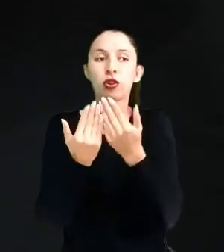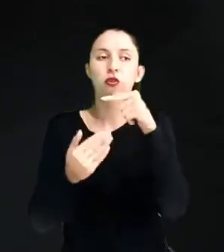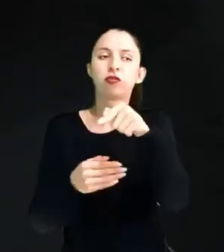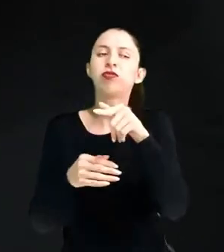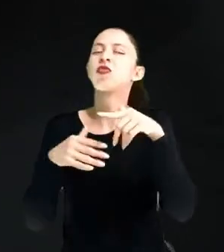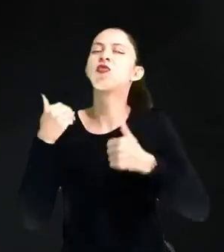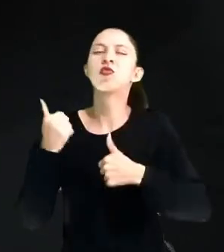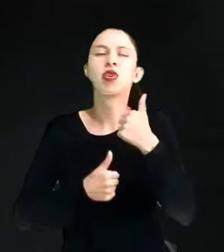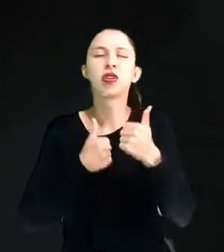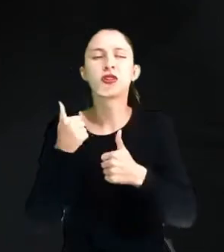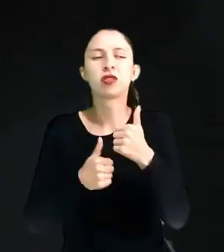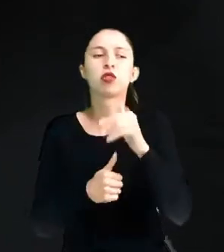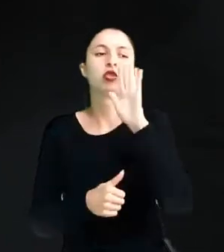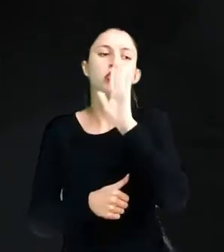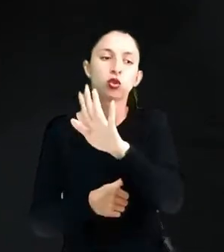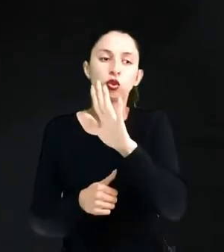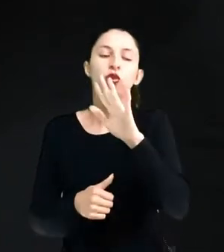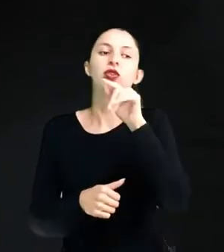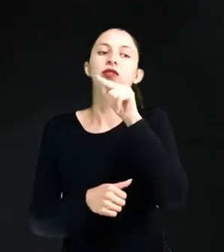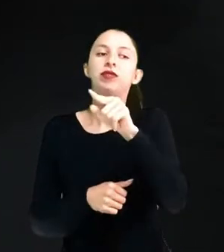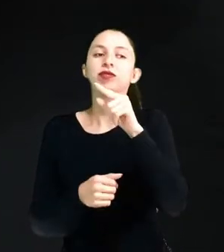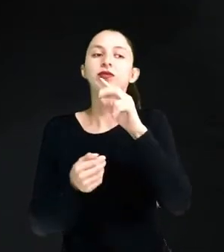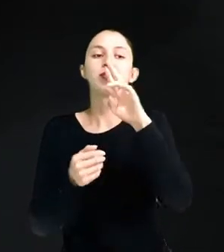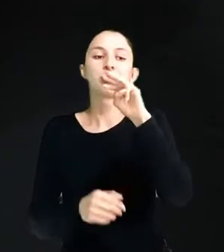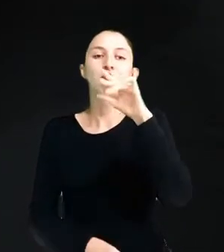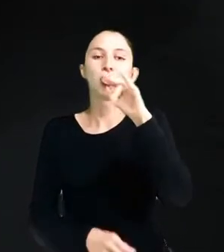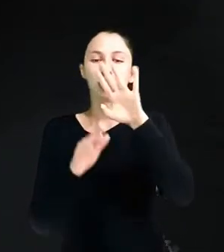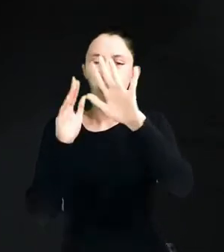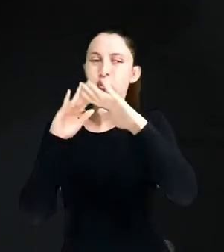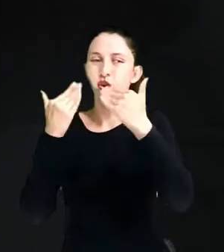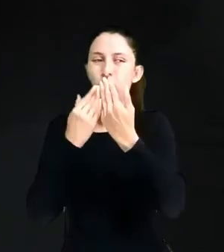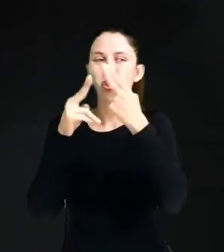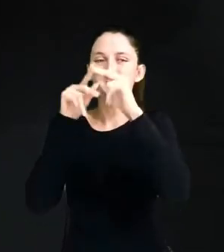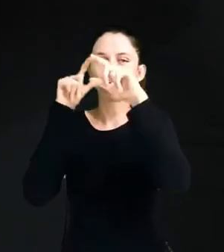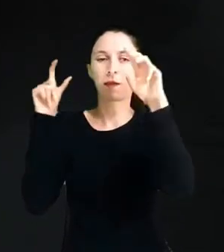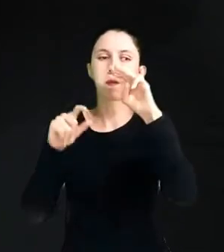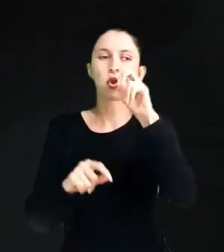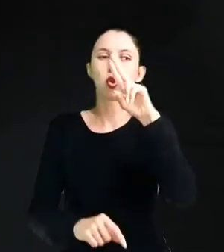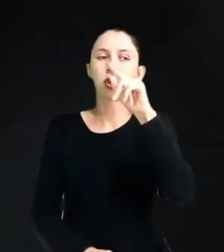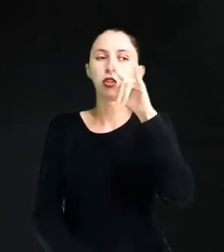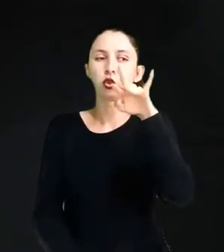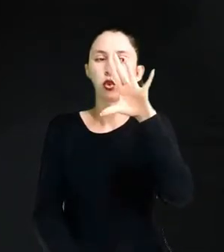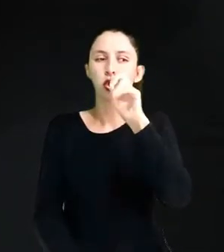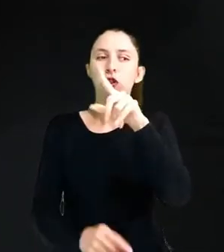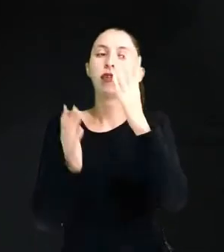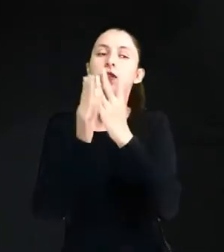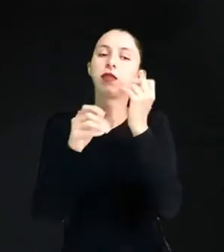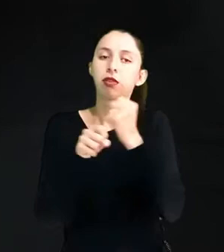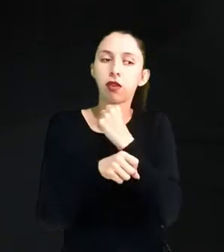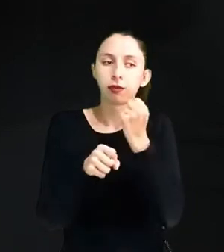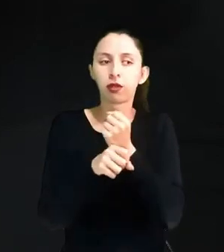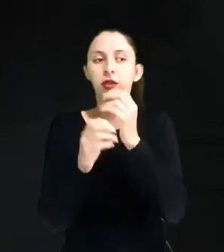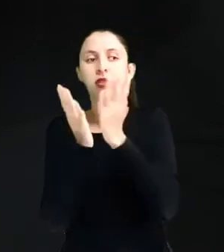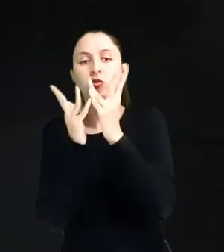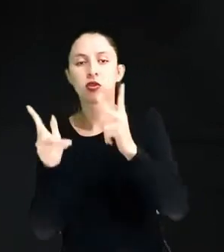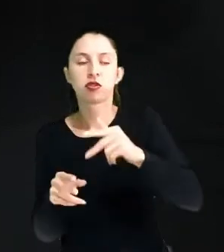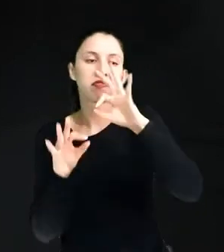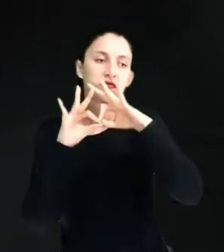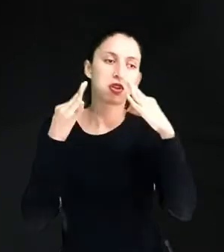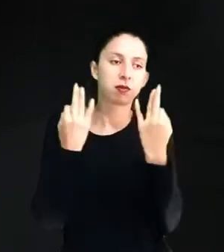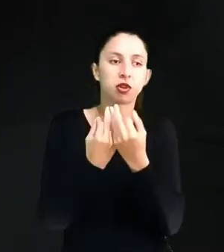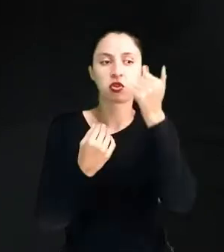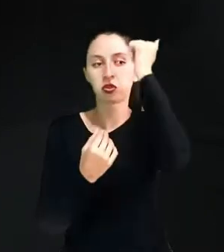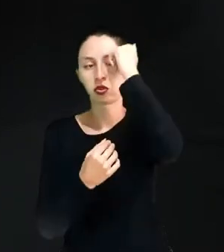institución educativa municipal Murazurco, donde trabajamos con los docentes, con los estudiantes, con los padres de